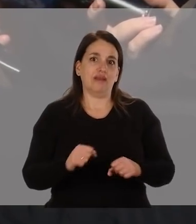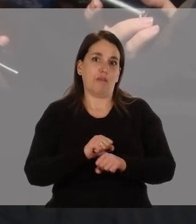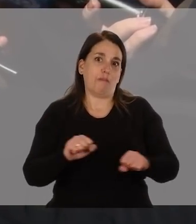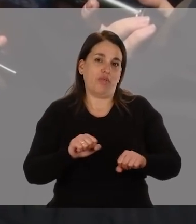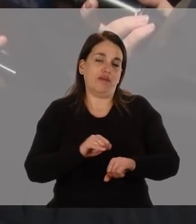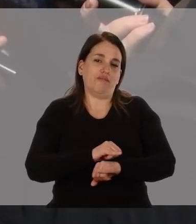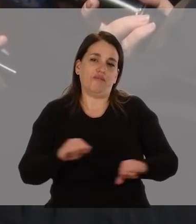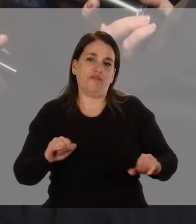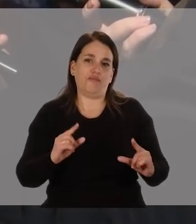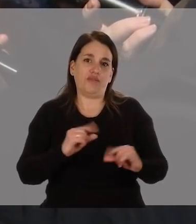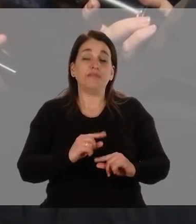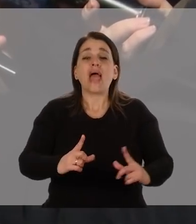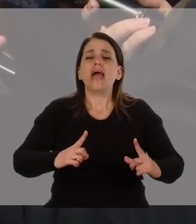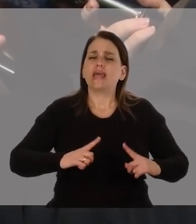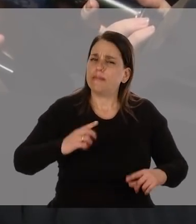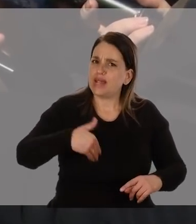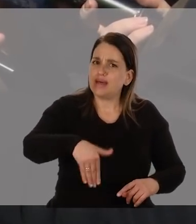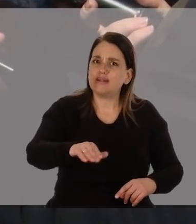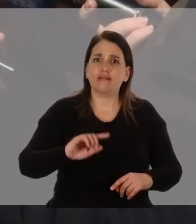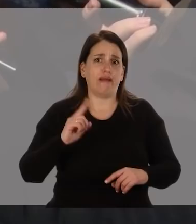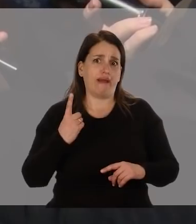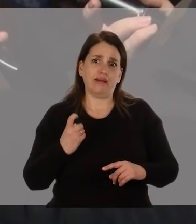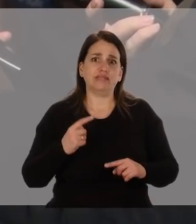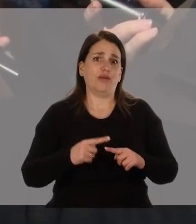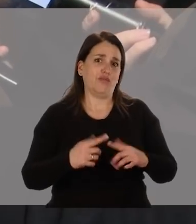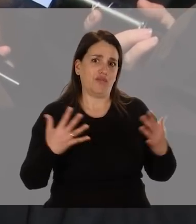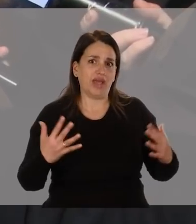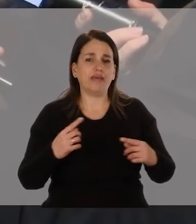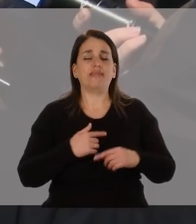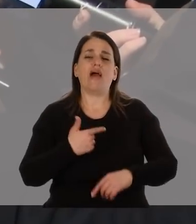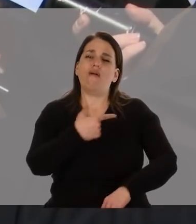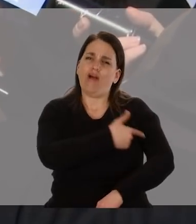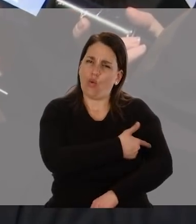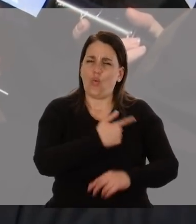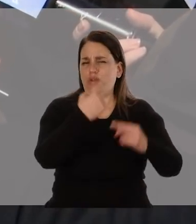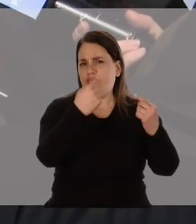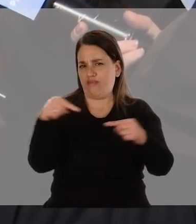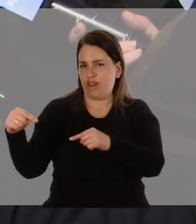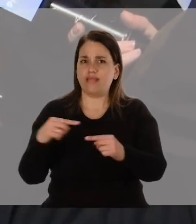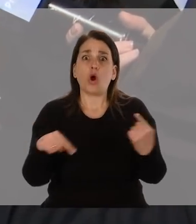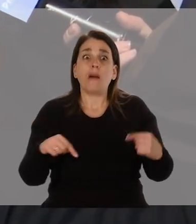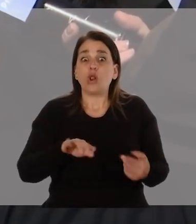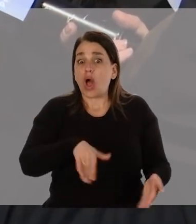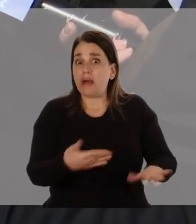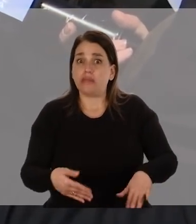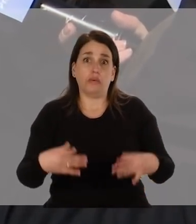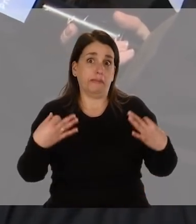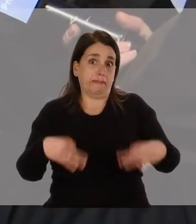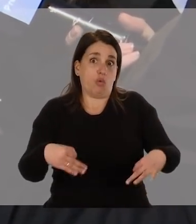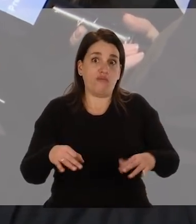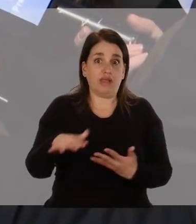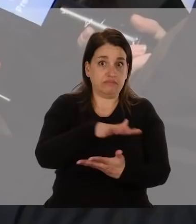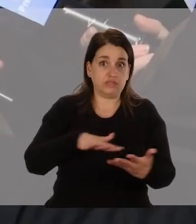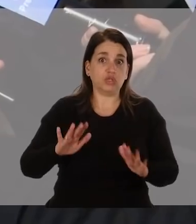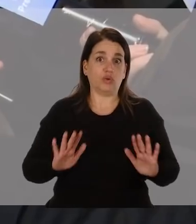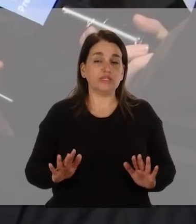tiempo, hay que ver los efectos de la noche ayer, hay que ver los efectos de la vacunación masiva, pero los resultados hasta el momento son